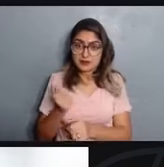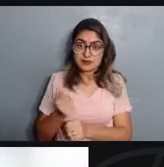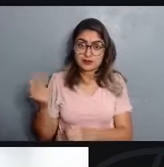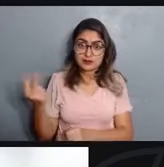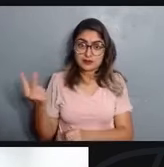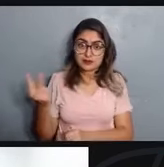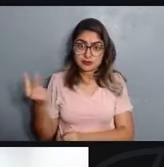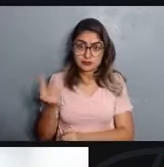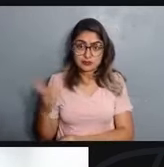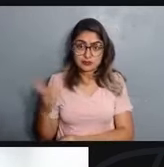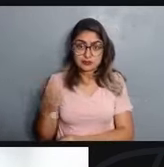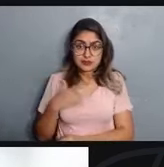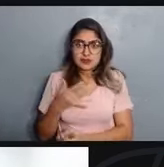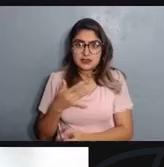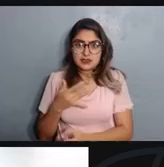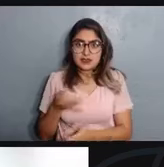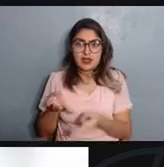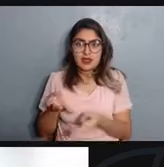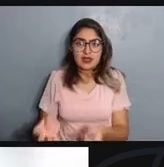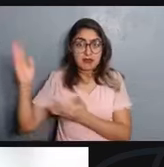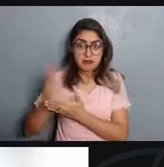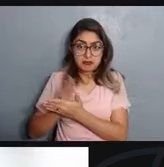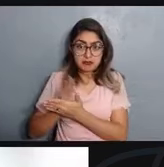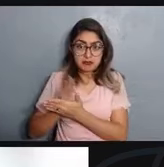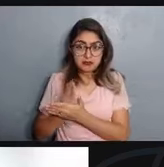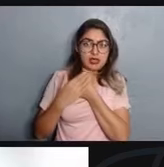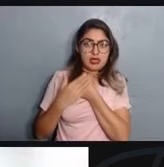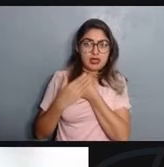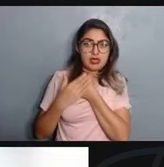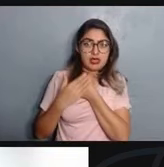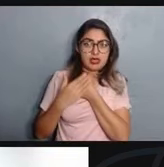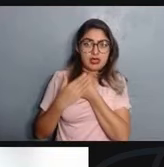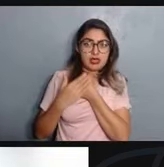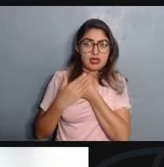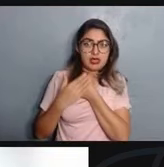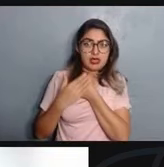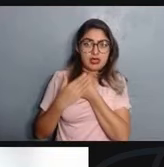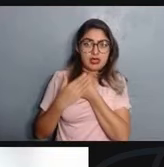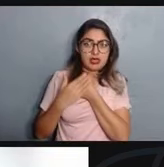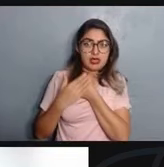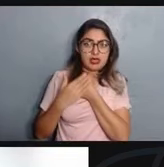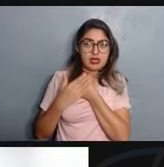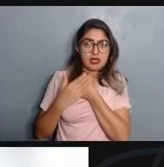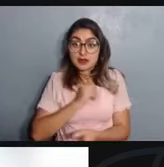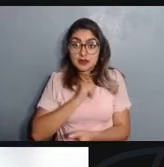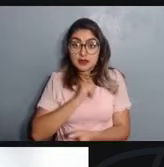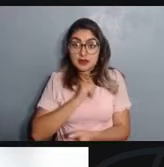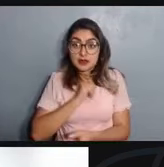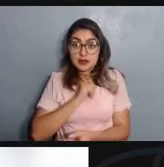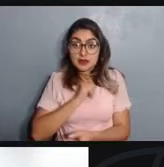dejan de querer que los toquen, ¿no? Así es como en la infancia es necesario